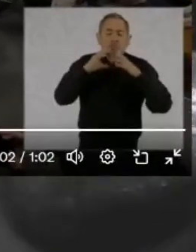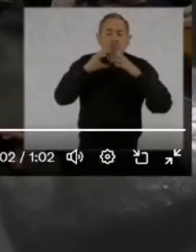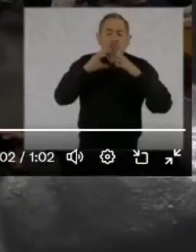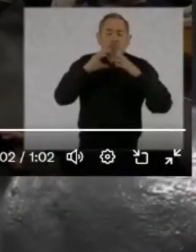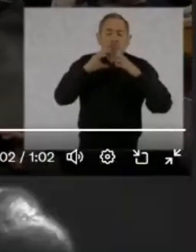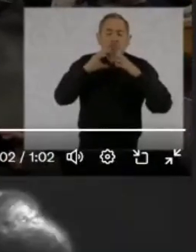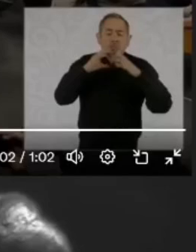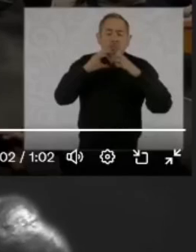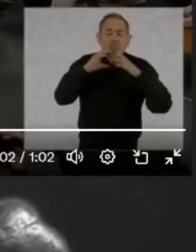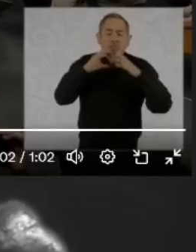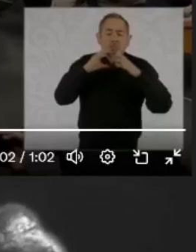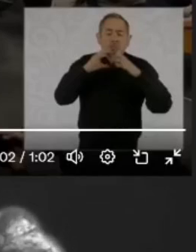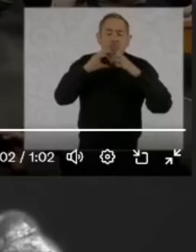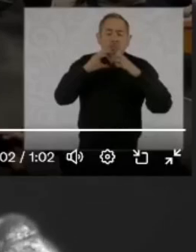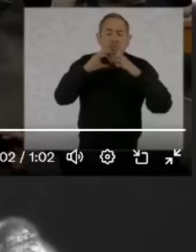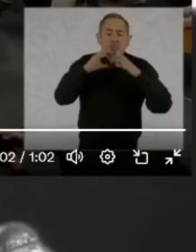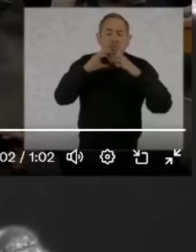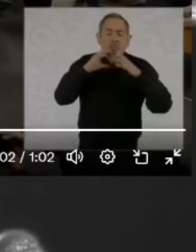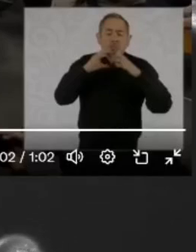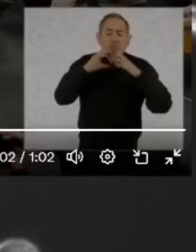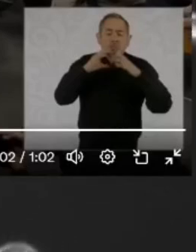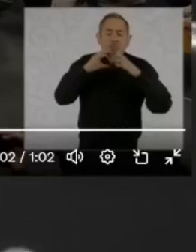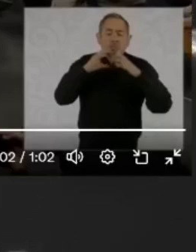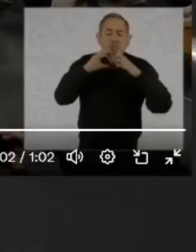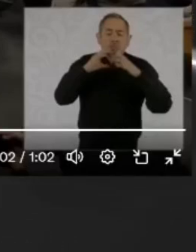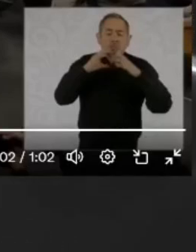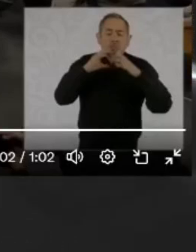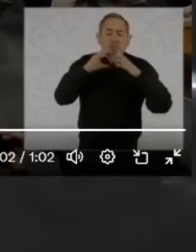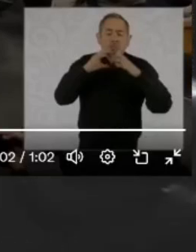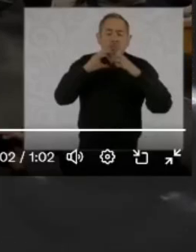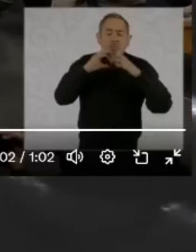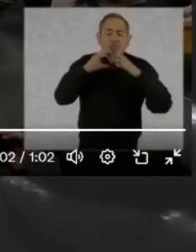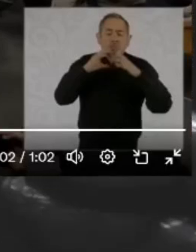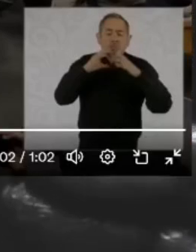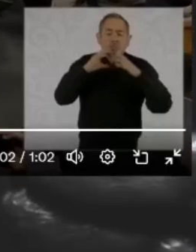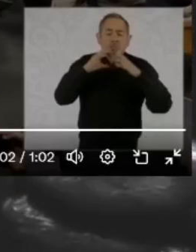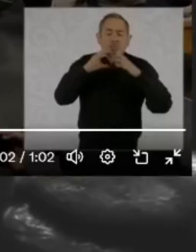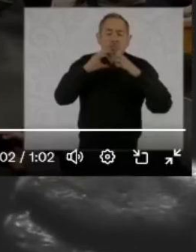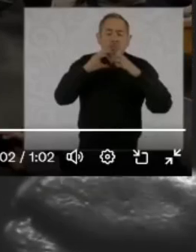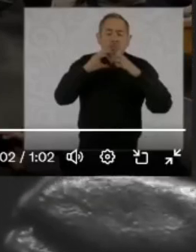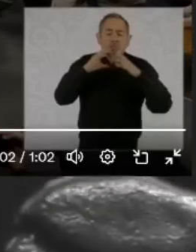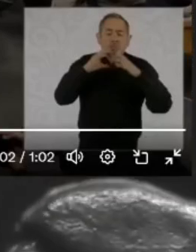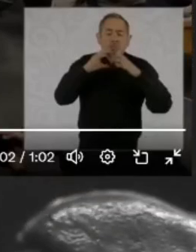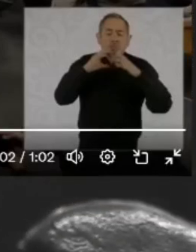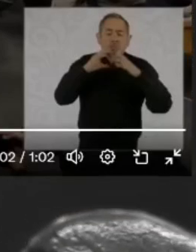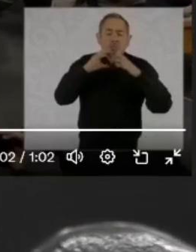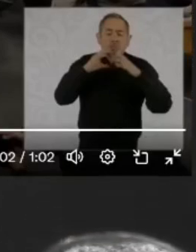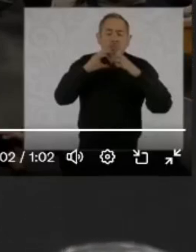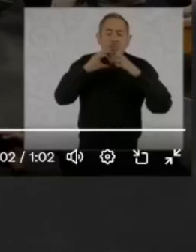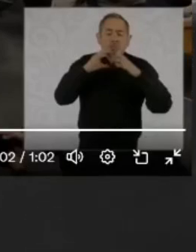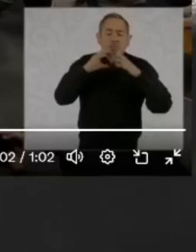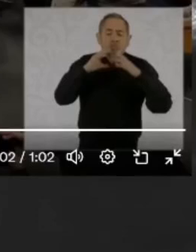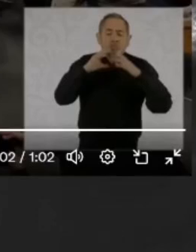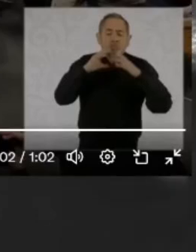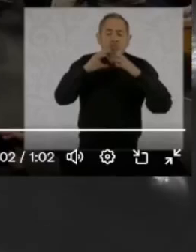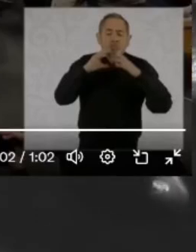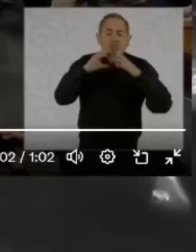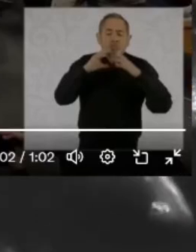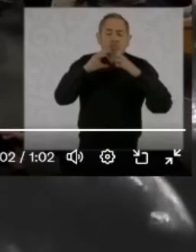México, en la alcaldía Tlalpan, tiene mucho tiempo ahí cerca de lo que es cerca de lo que es la alcaldía